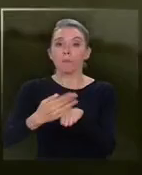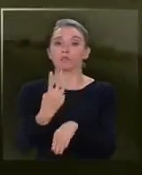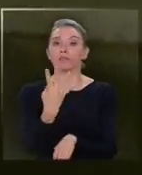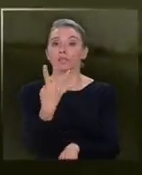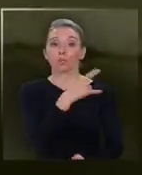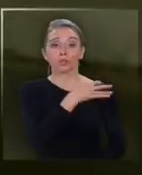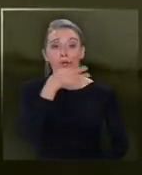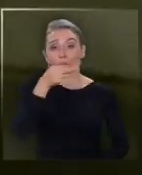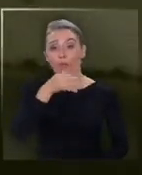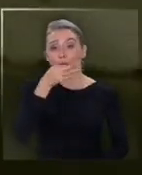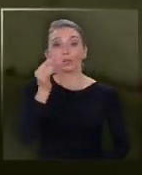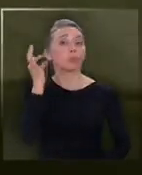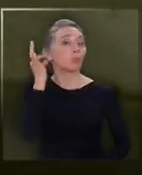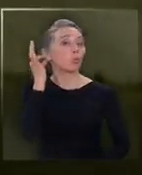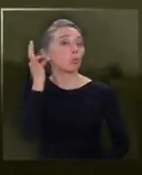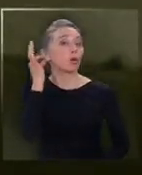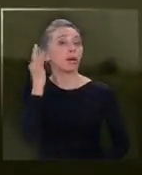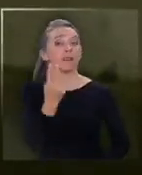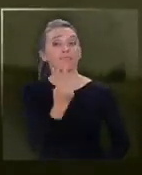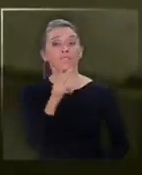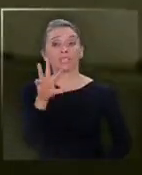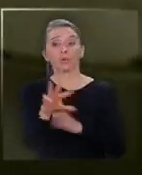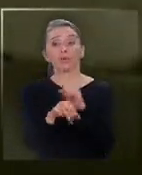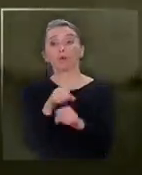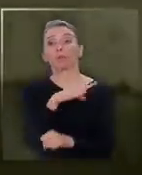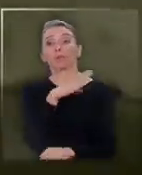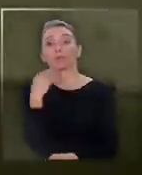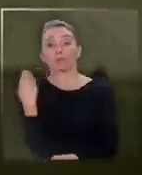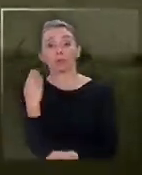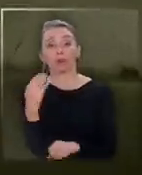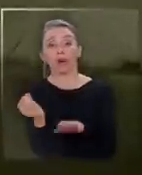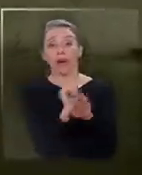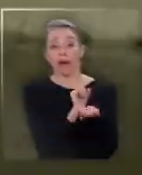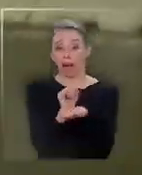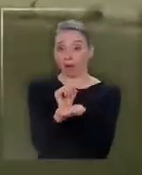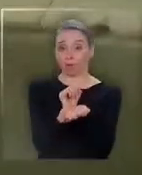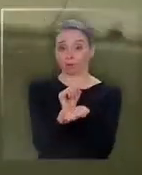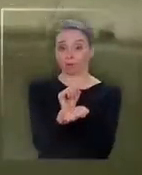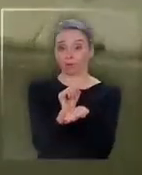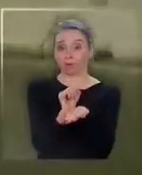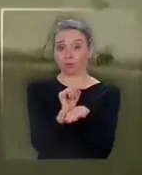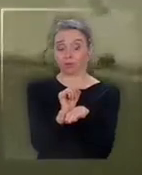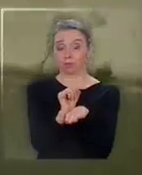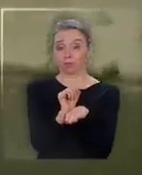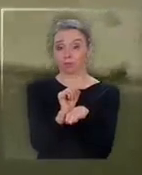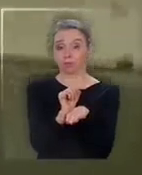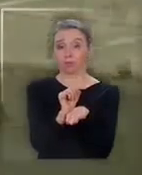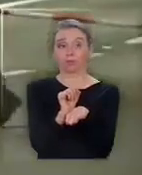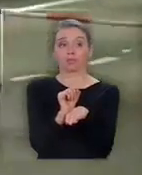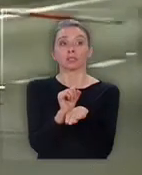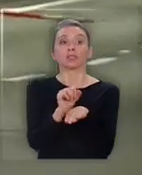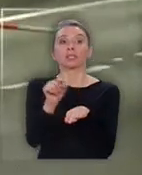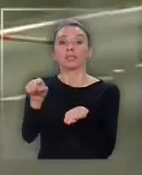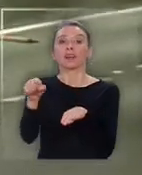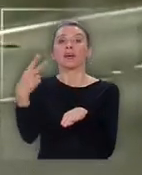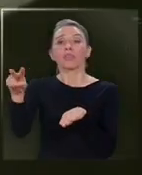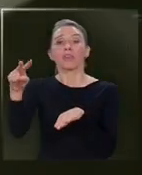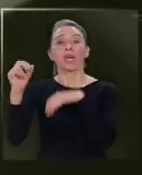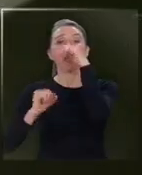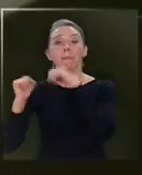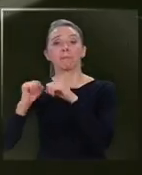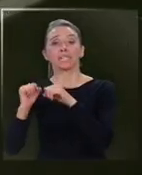deja lamentablemente fallecida una mujer de 29 años luego de que colisionara con una de las grúas de las